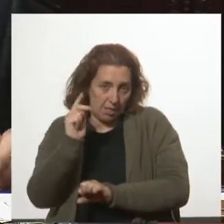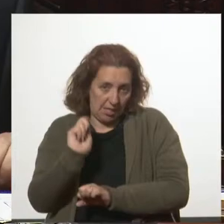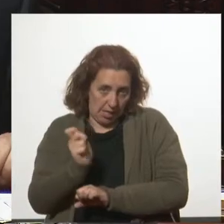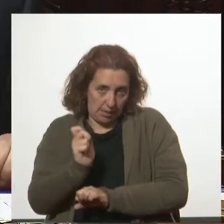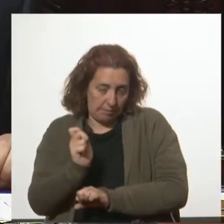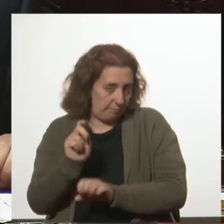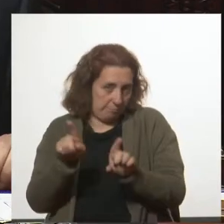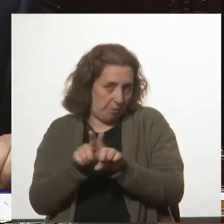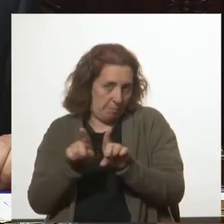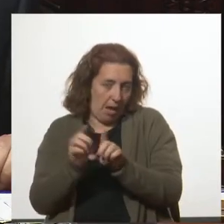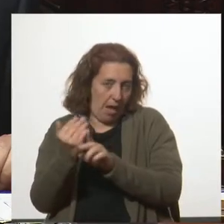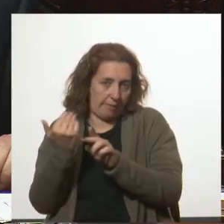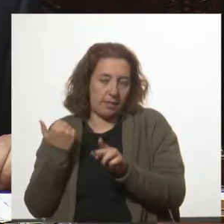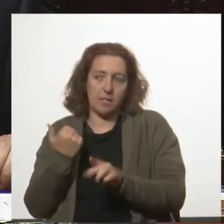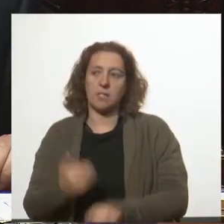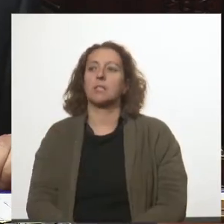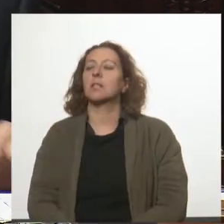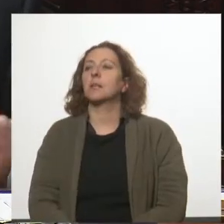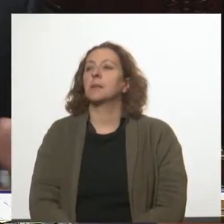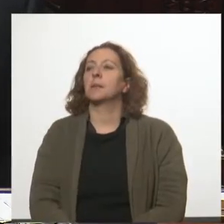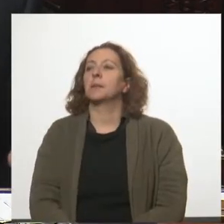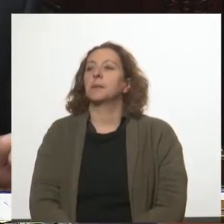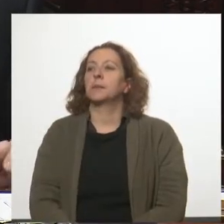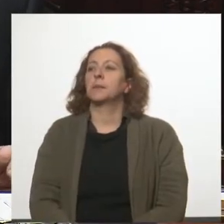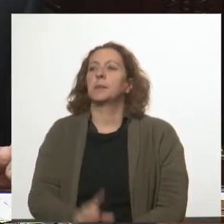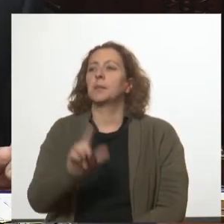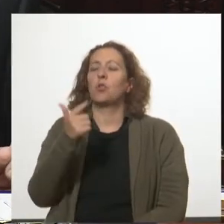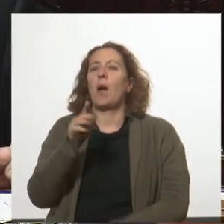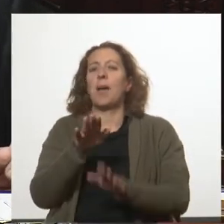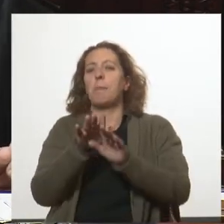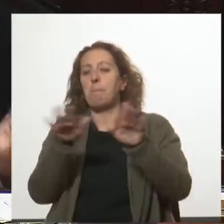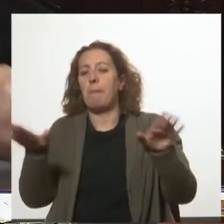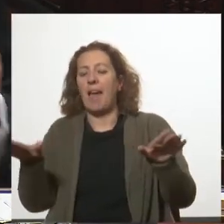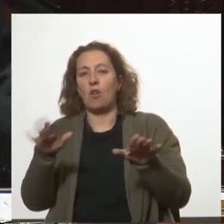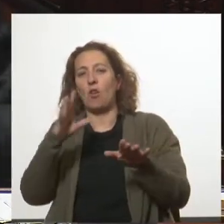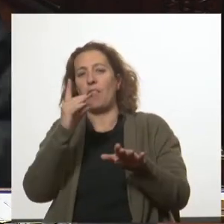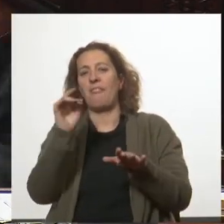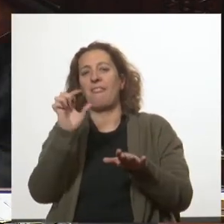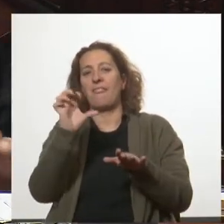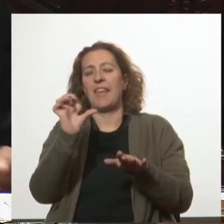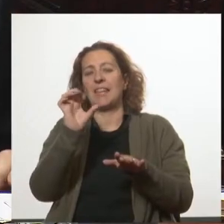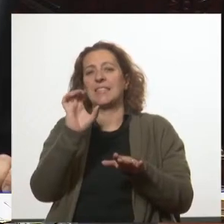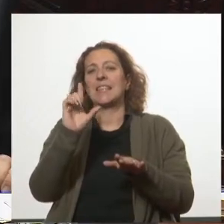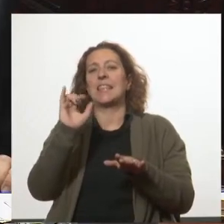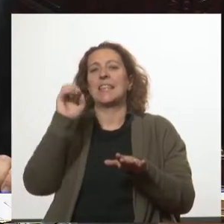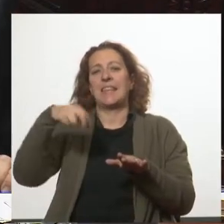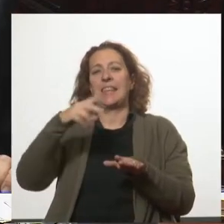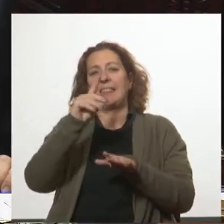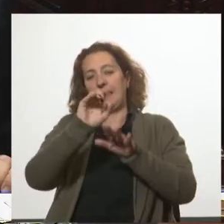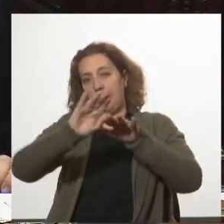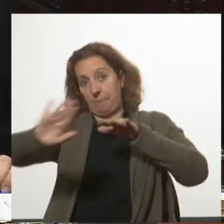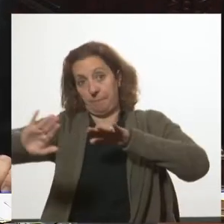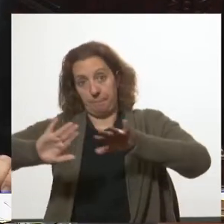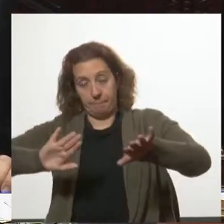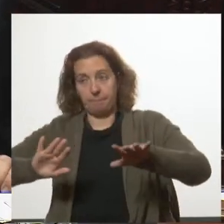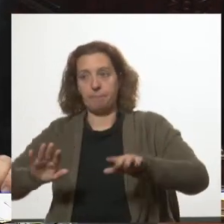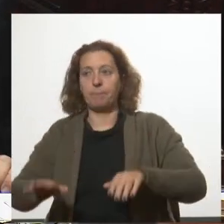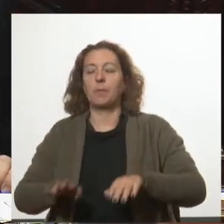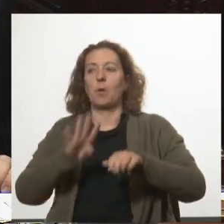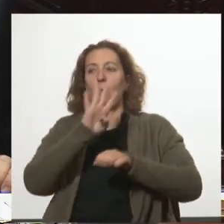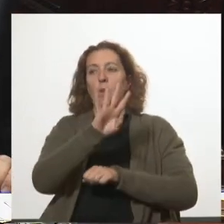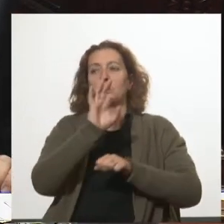misma que la anterior no tiene plano de deslinde el padrón 409 483